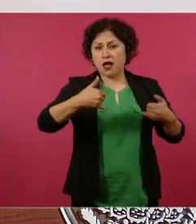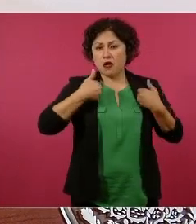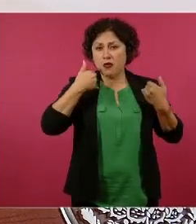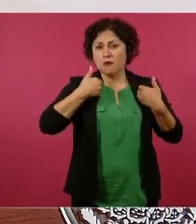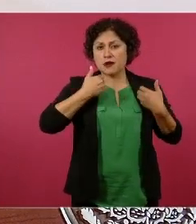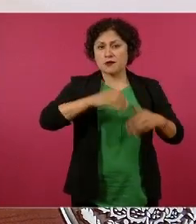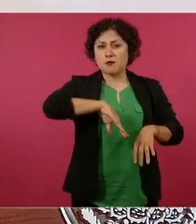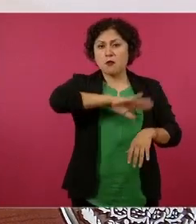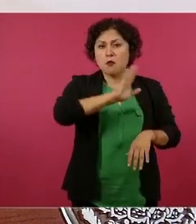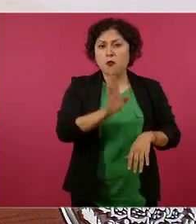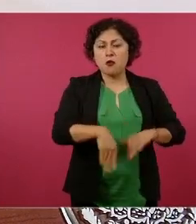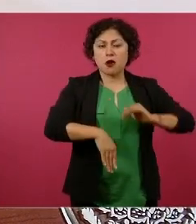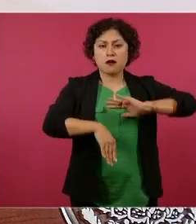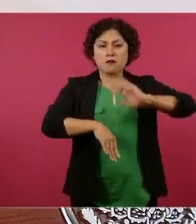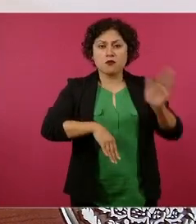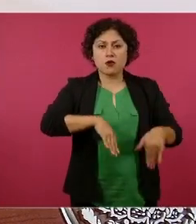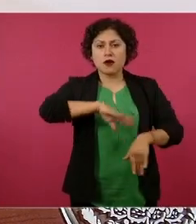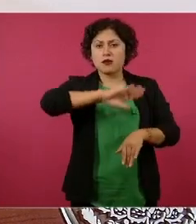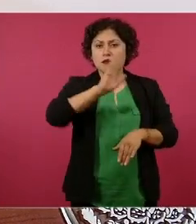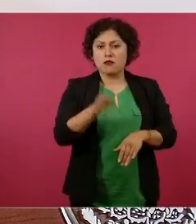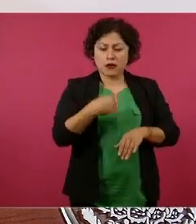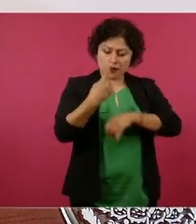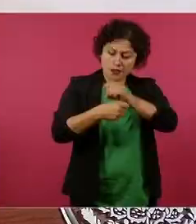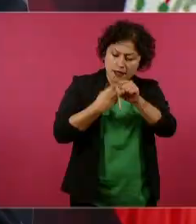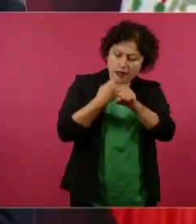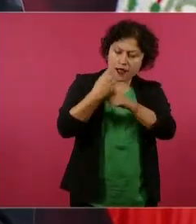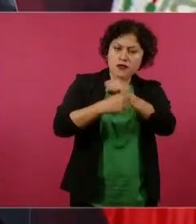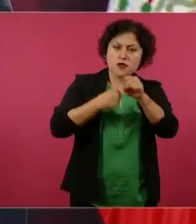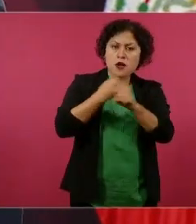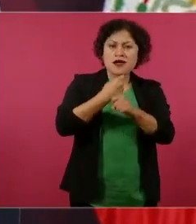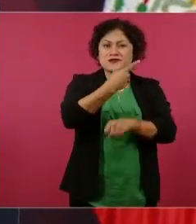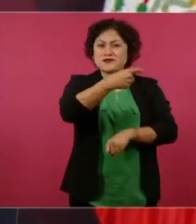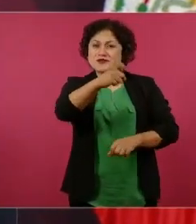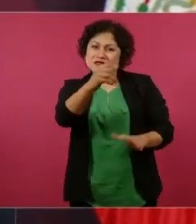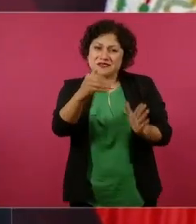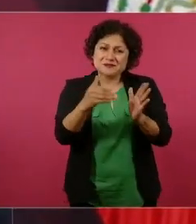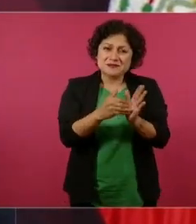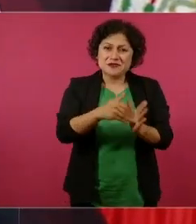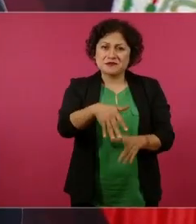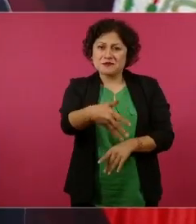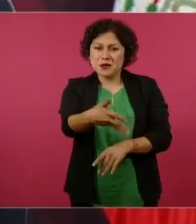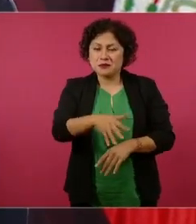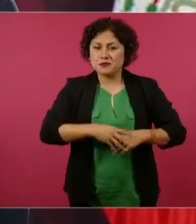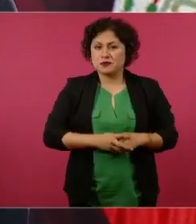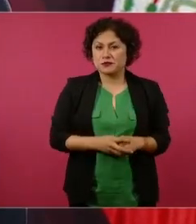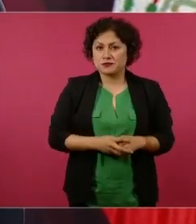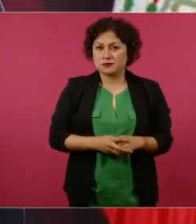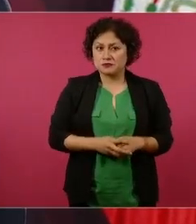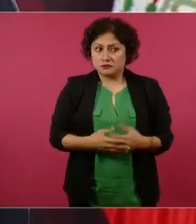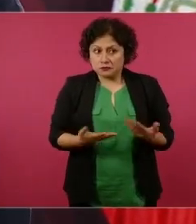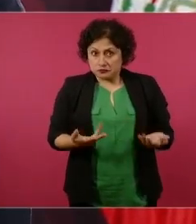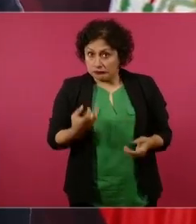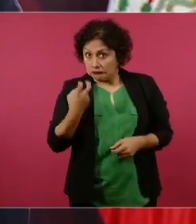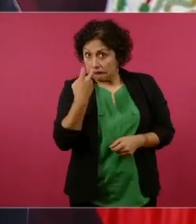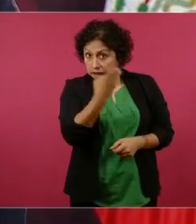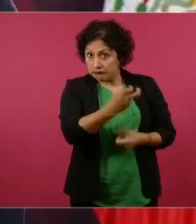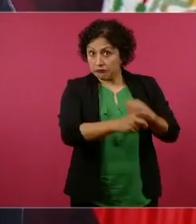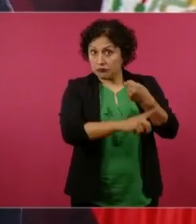cada año. Pero ustedes creen que de eso van a hablar en el debate, con todo